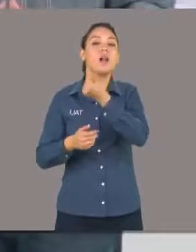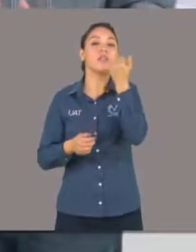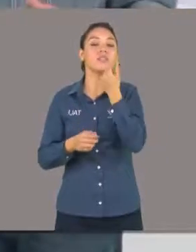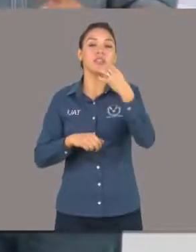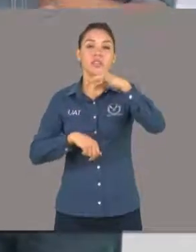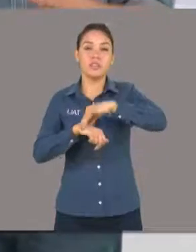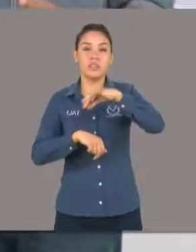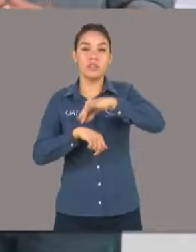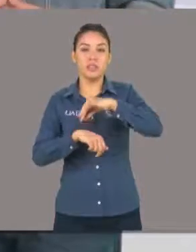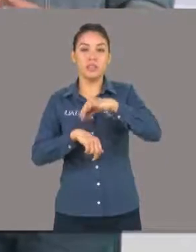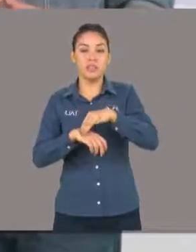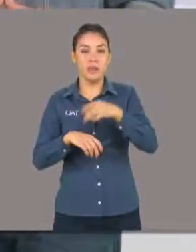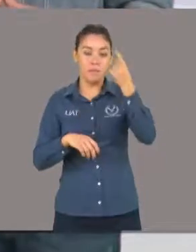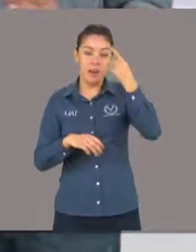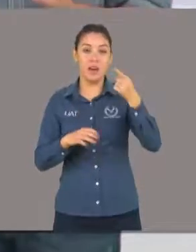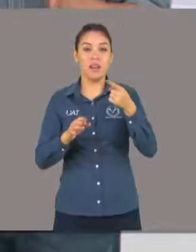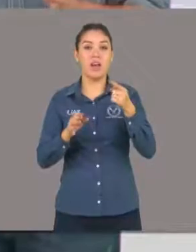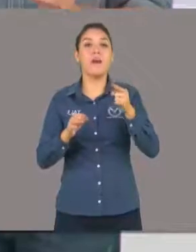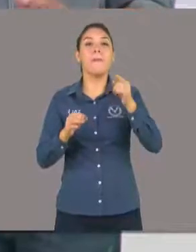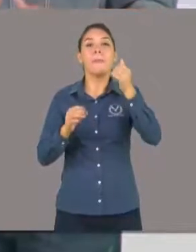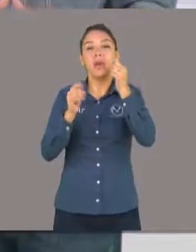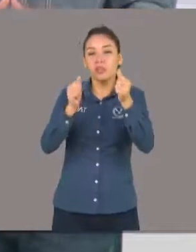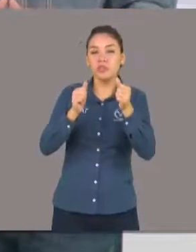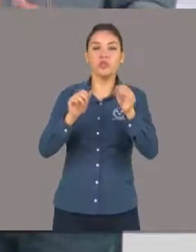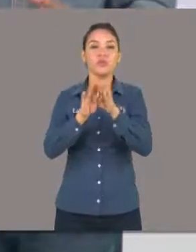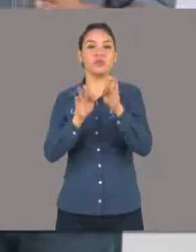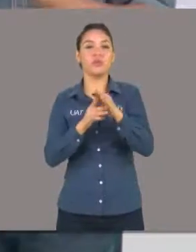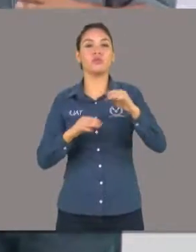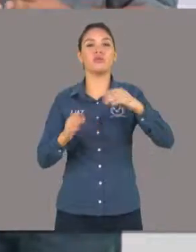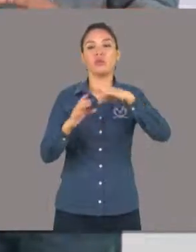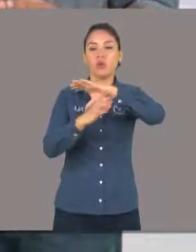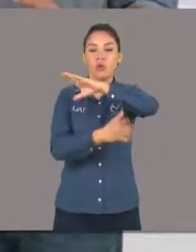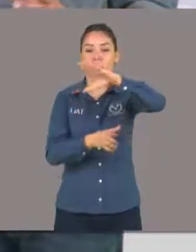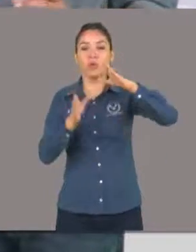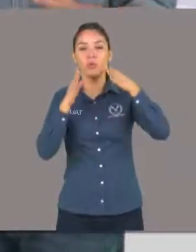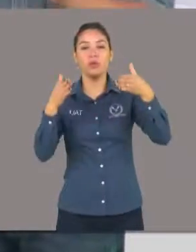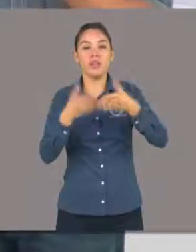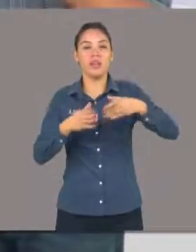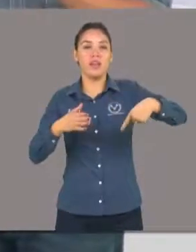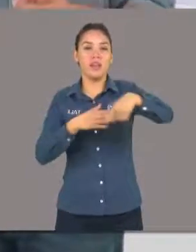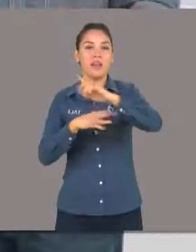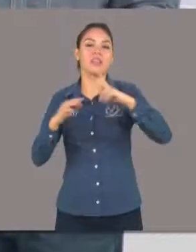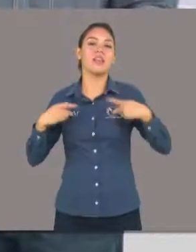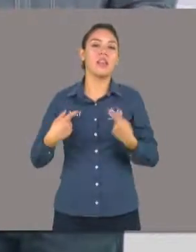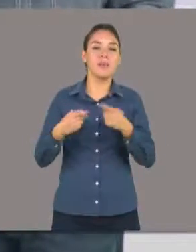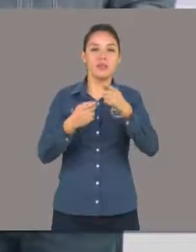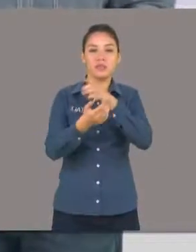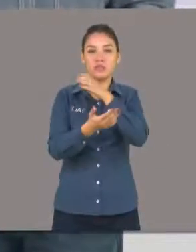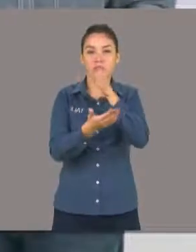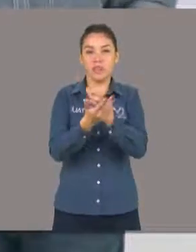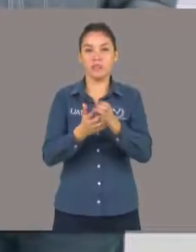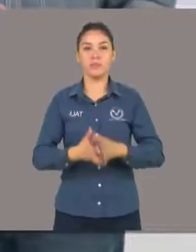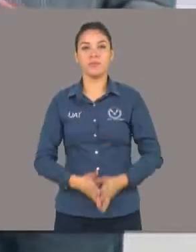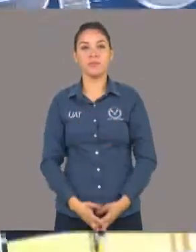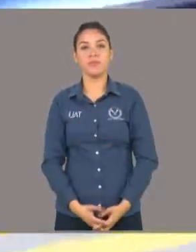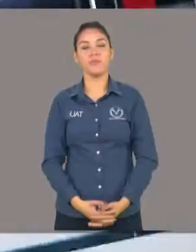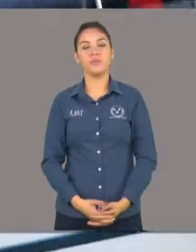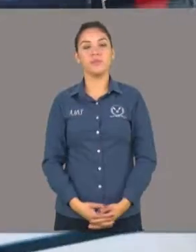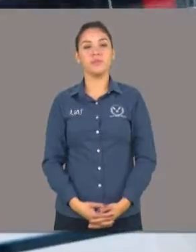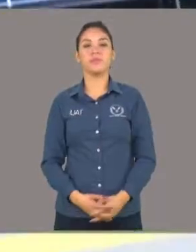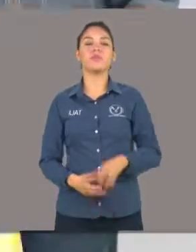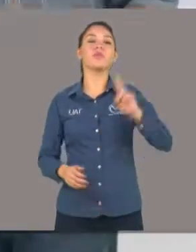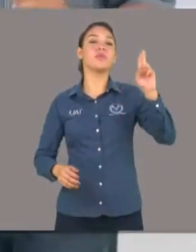de este municipio puedan compartir sus conocimientos y vocación de servicio con las comunidades marginadas y más vulnerables de esta ciudad fronteriza.